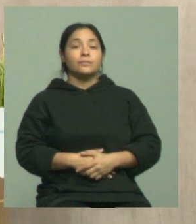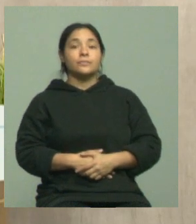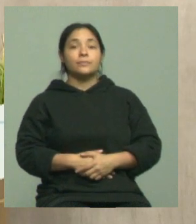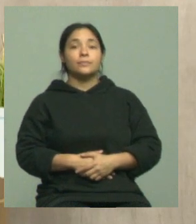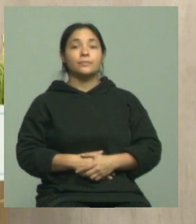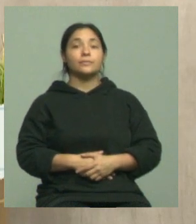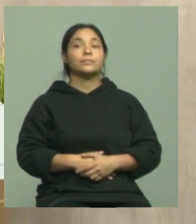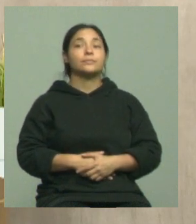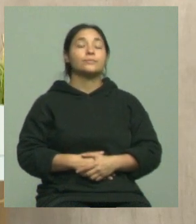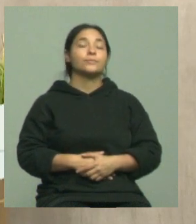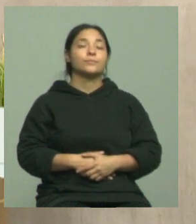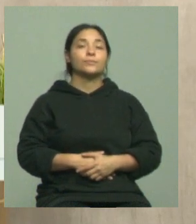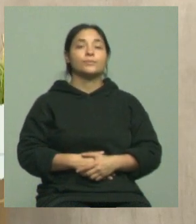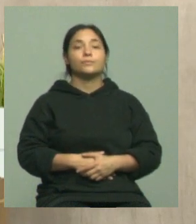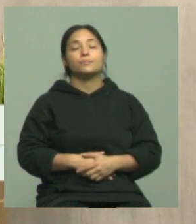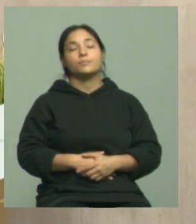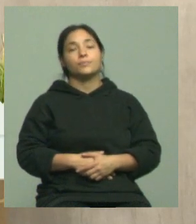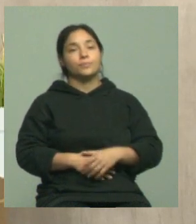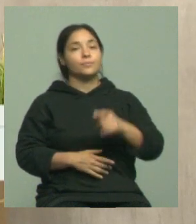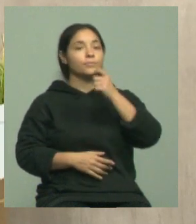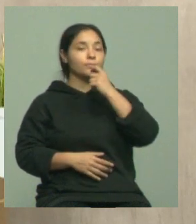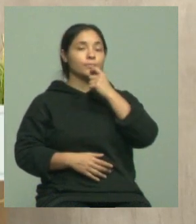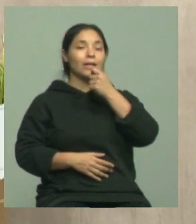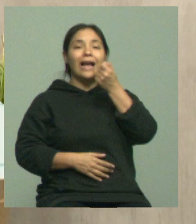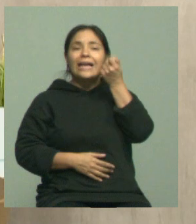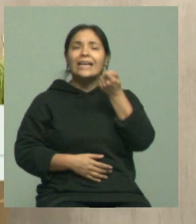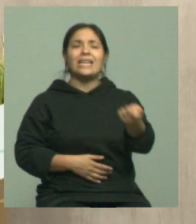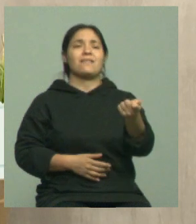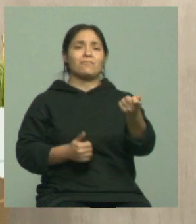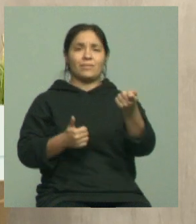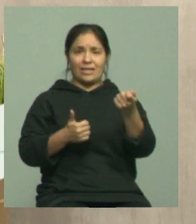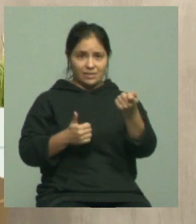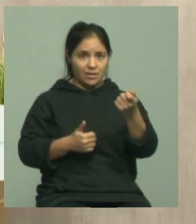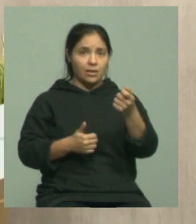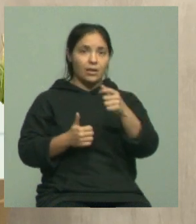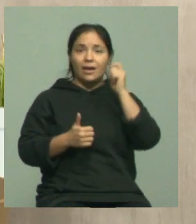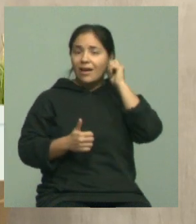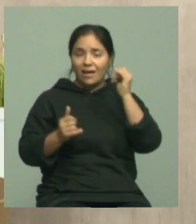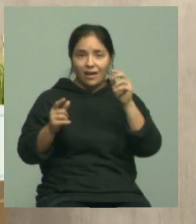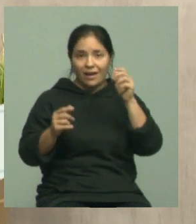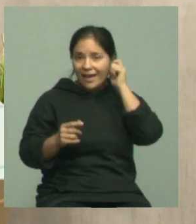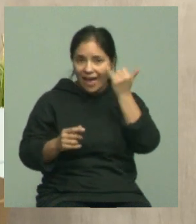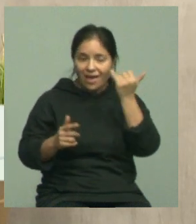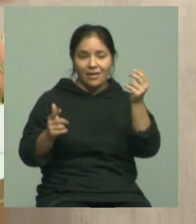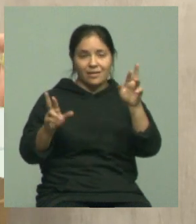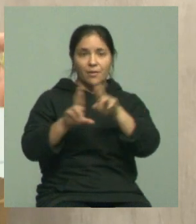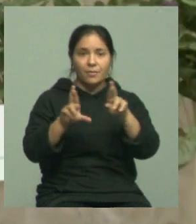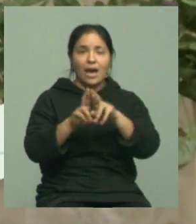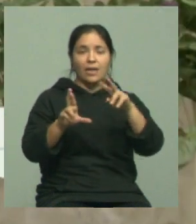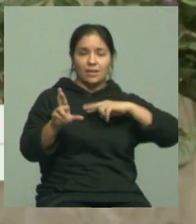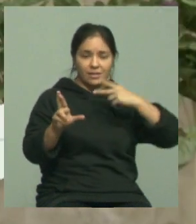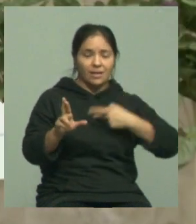los crímenes de lesbo, homo, trans, odio tienen consecuencias. Estaba leyendo en